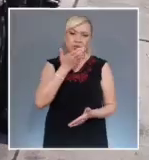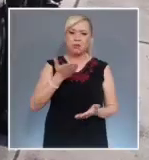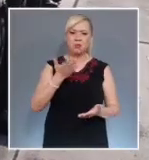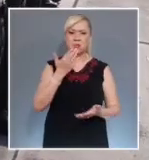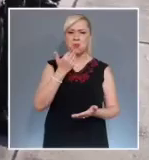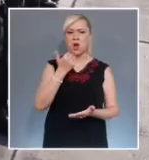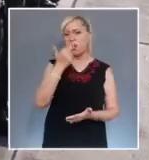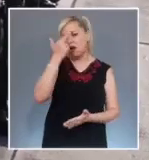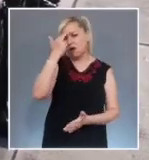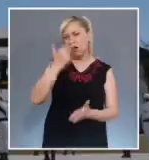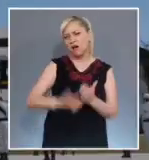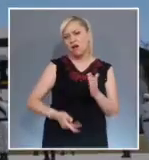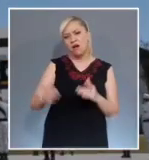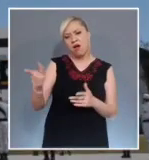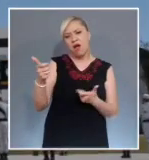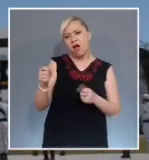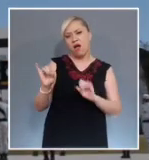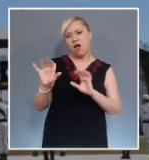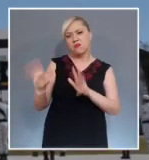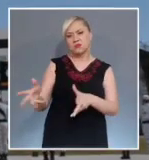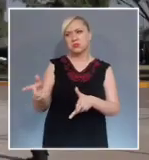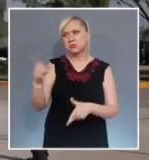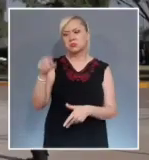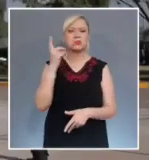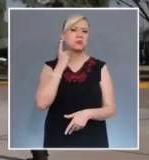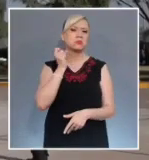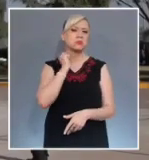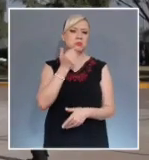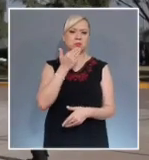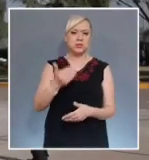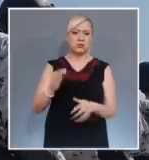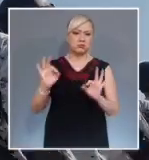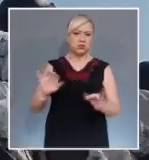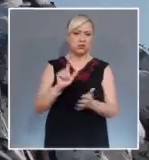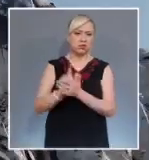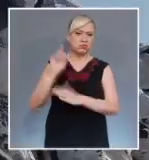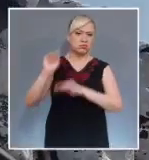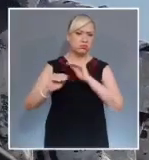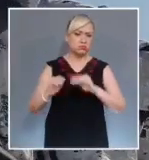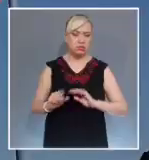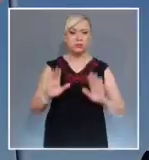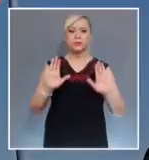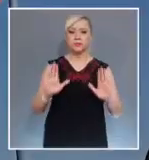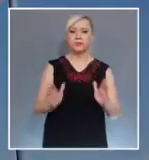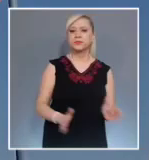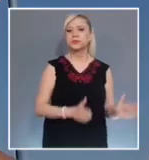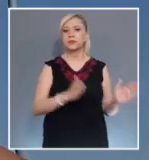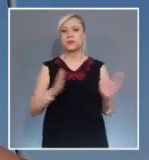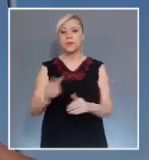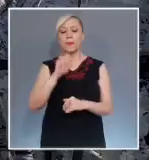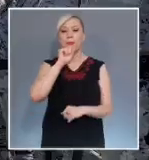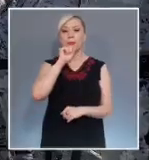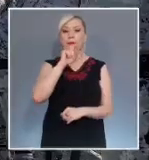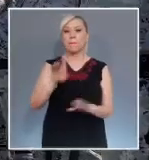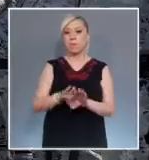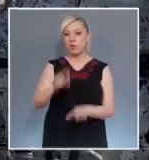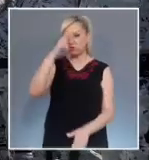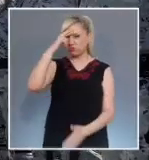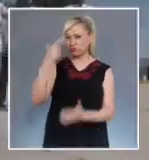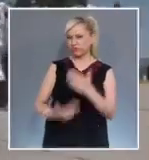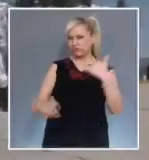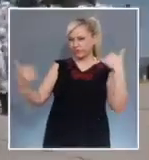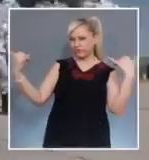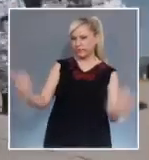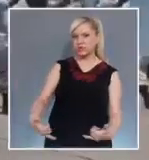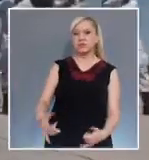validar entre otras disposiciones las que establecen que comete delito de insubordinación quien amen Ace a un superior